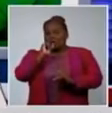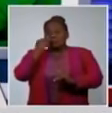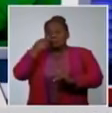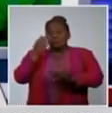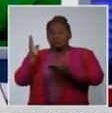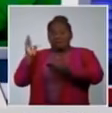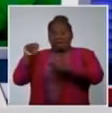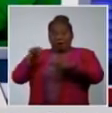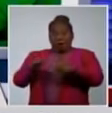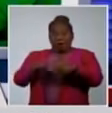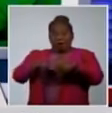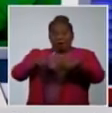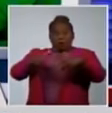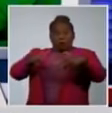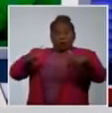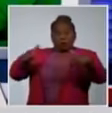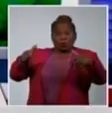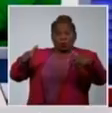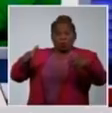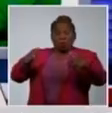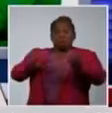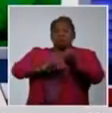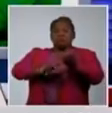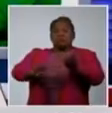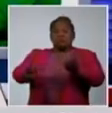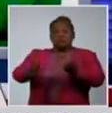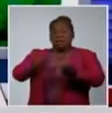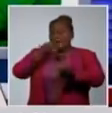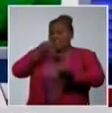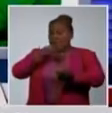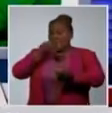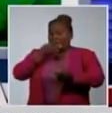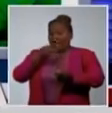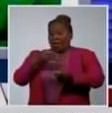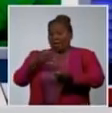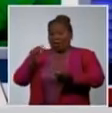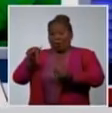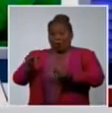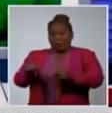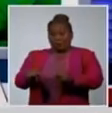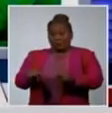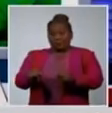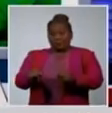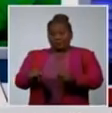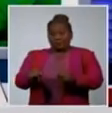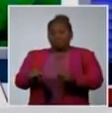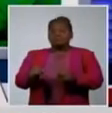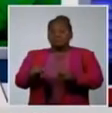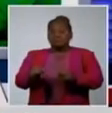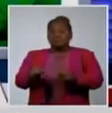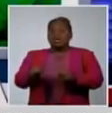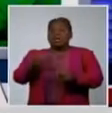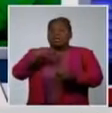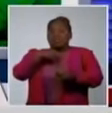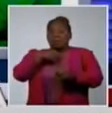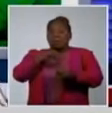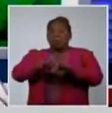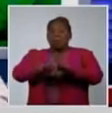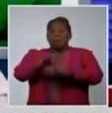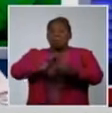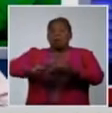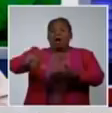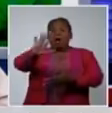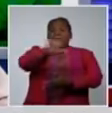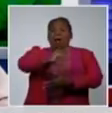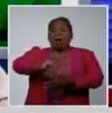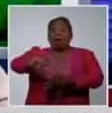esta provincia es reflejado en el juego incluso tenemos nueve del grafo regatos de